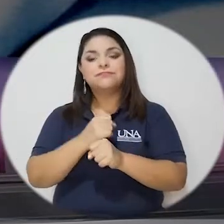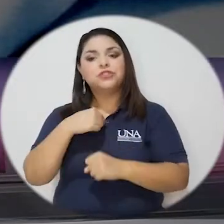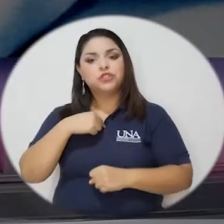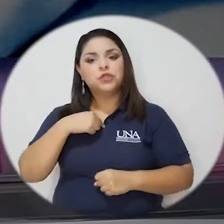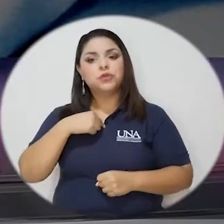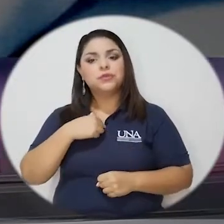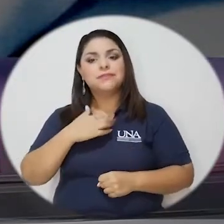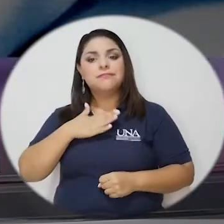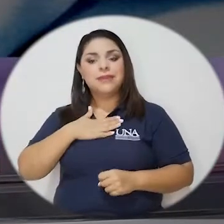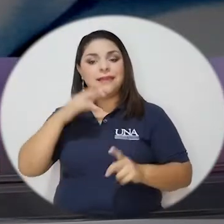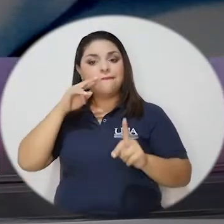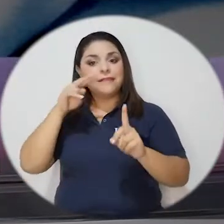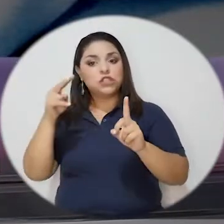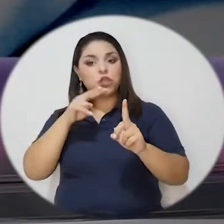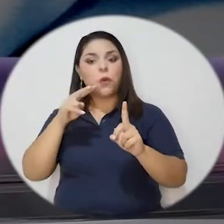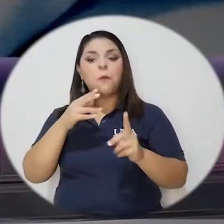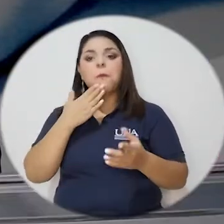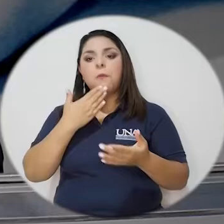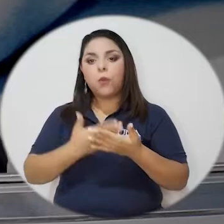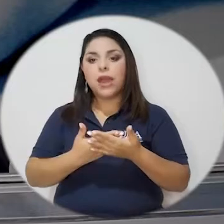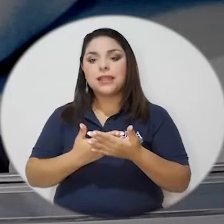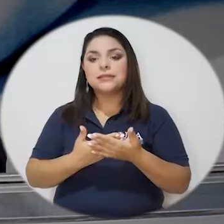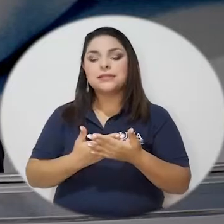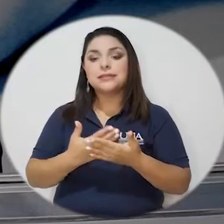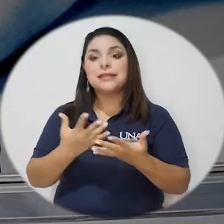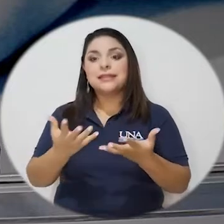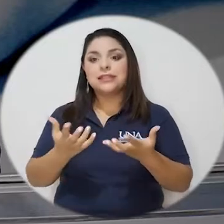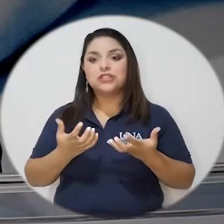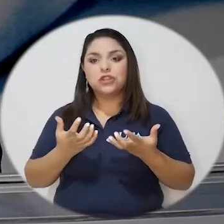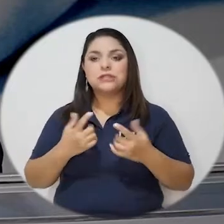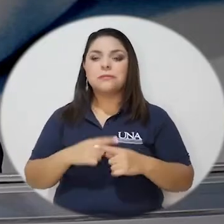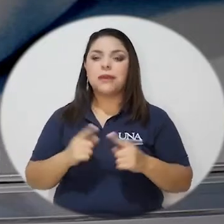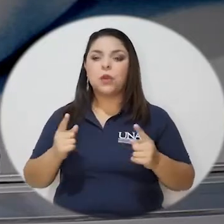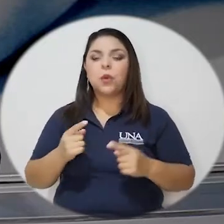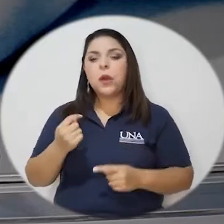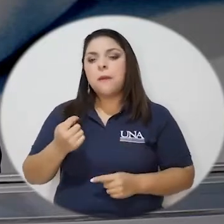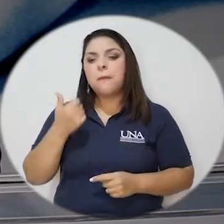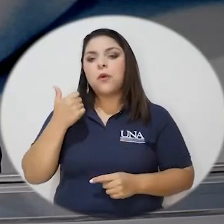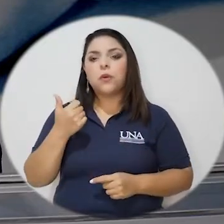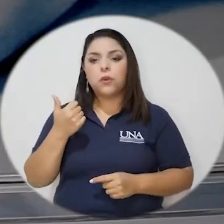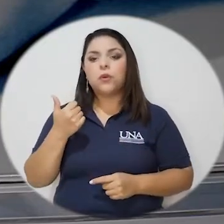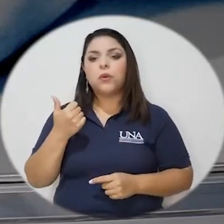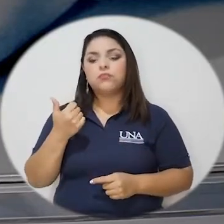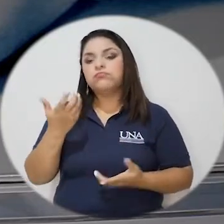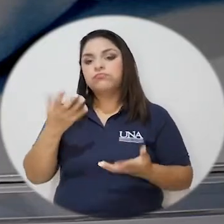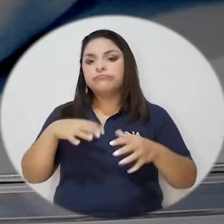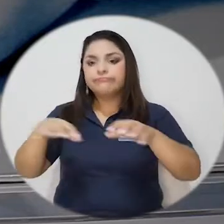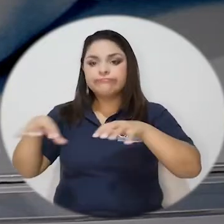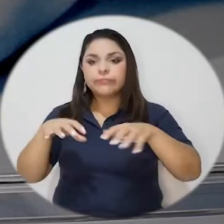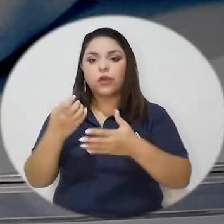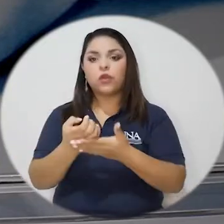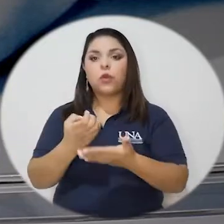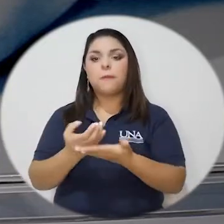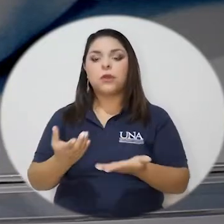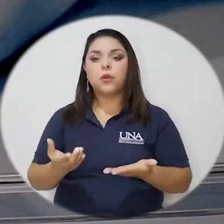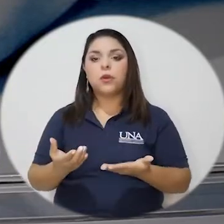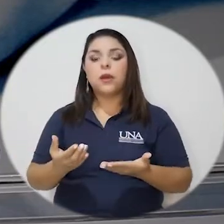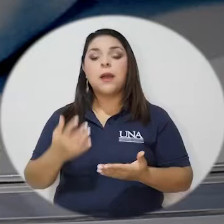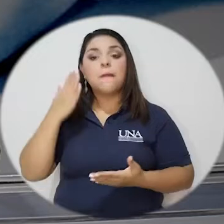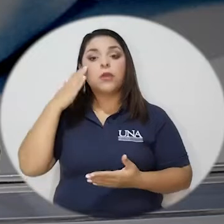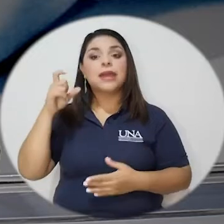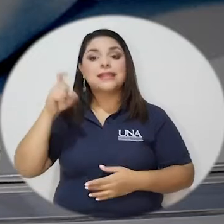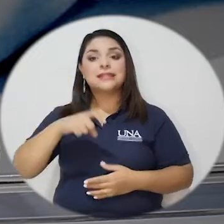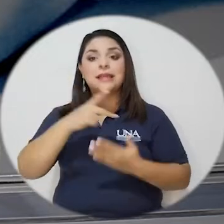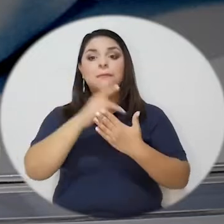son buenas intenciones, pero son inefectivas desde el punto de vista económico, o sea, primero porque son proyectos de ley que van a